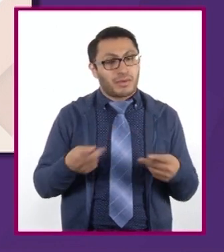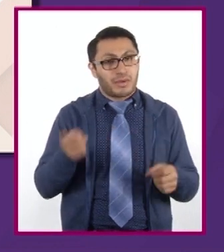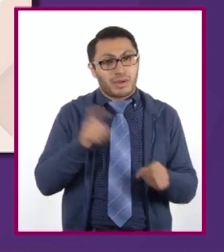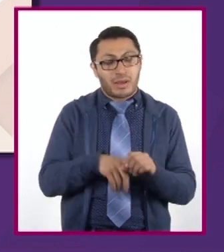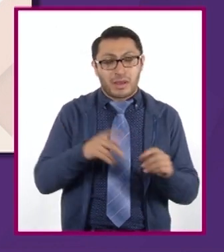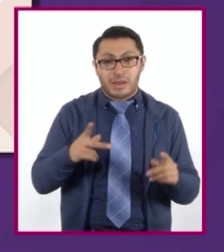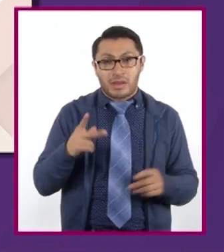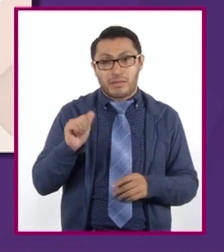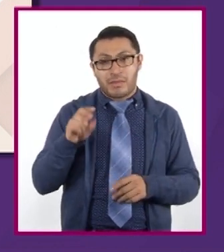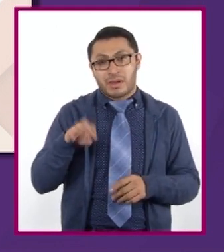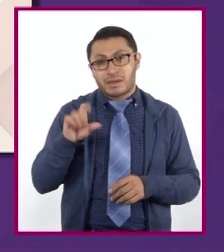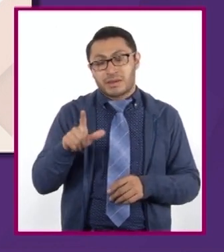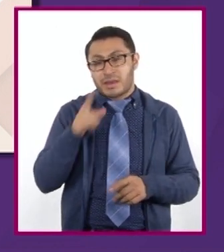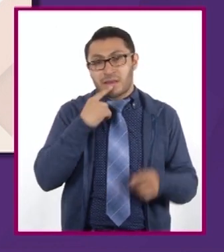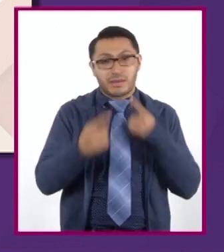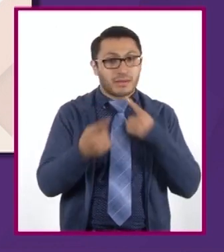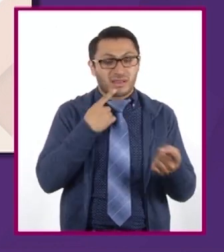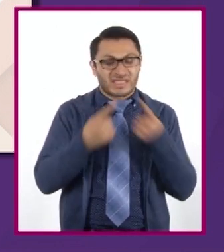de discusión?